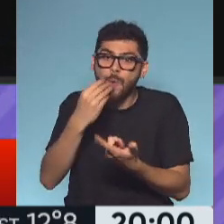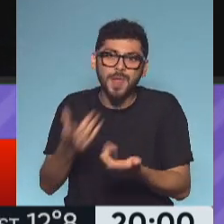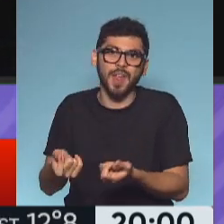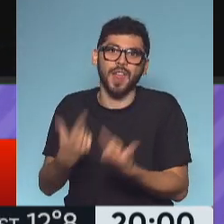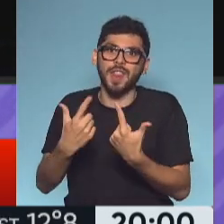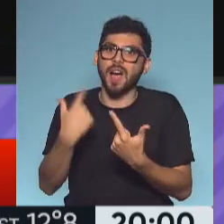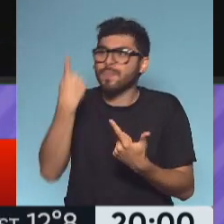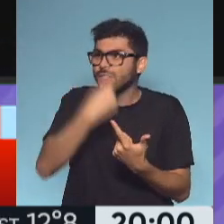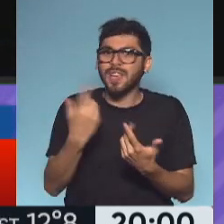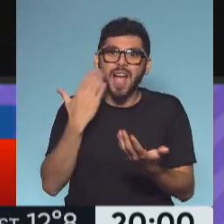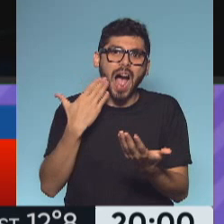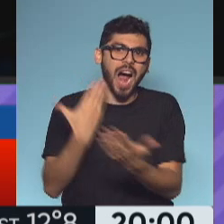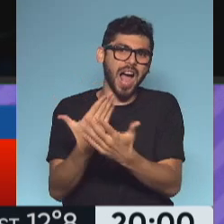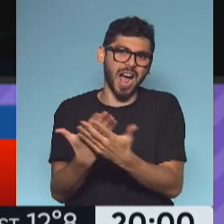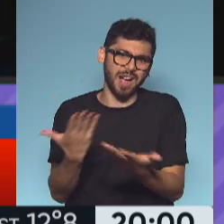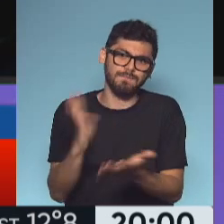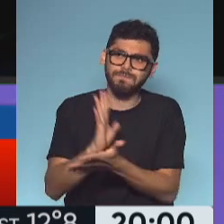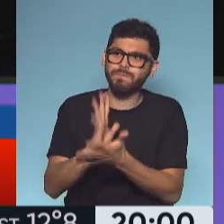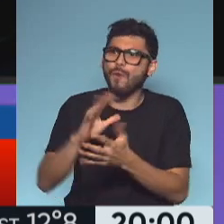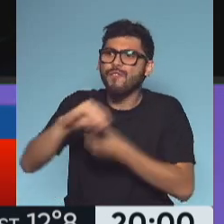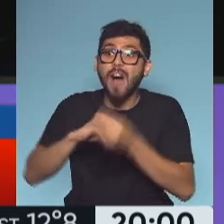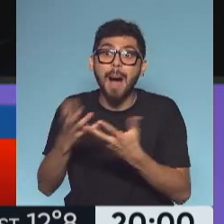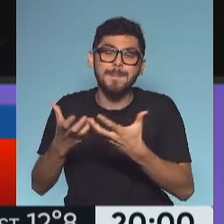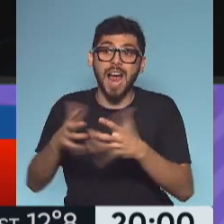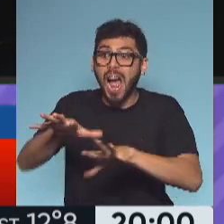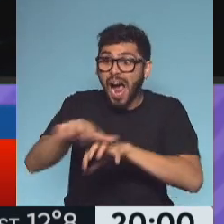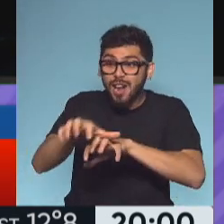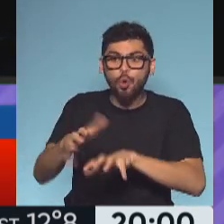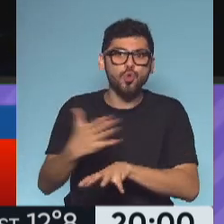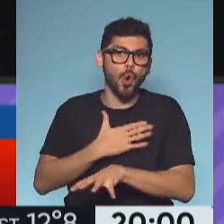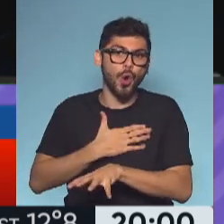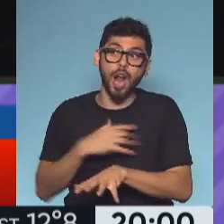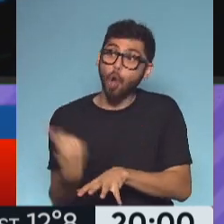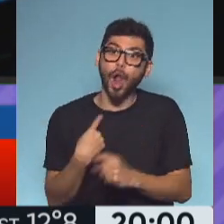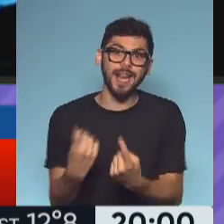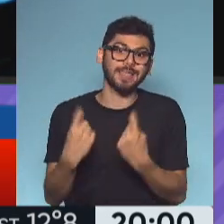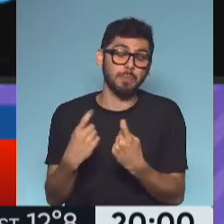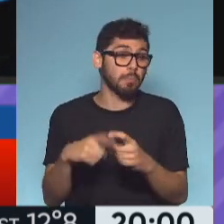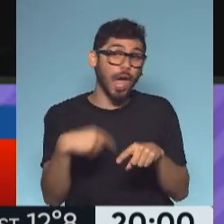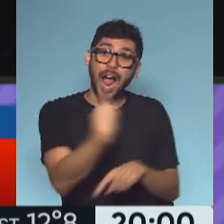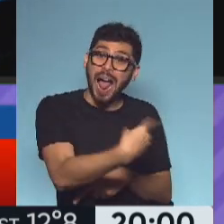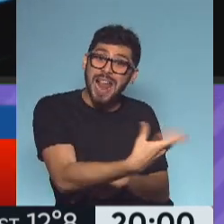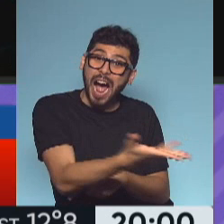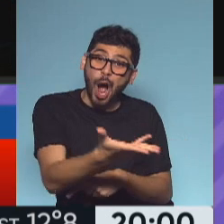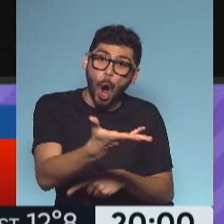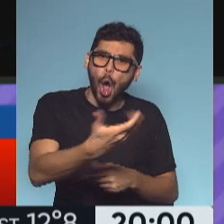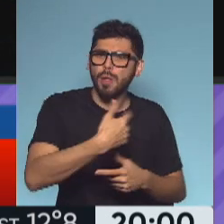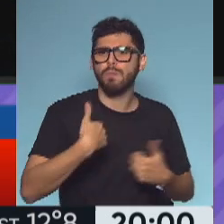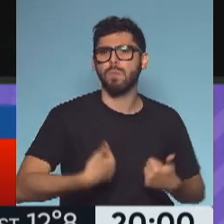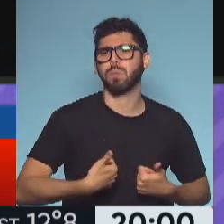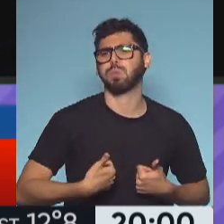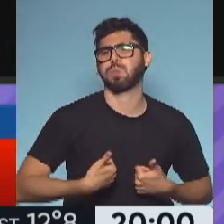de rostro humano, a la agricultura familiar, en la agricultura que nosotros necesitamos sostener, porque a la otra agricultura le va muy